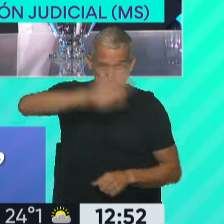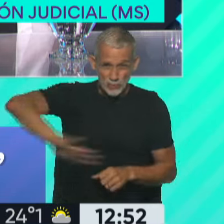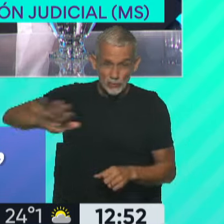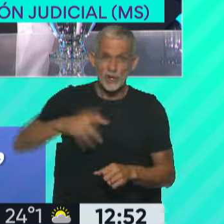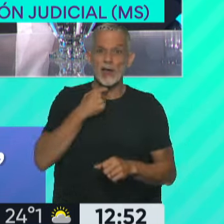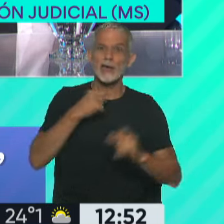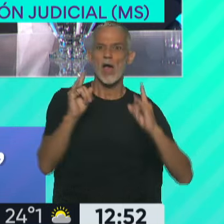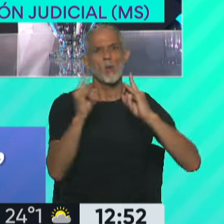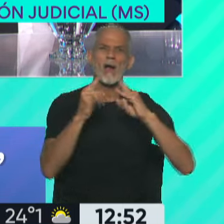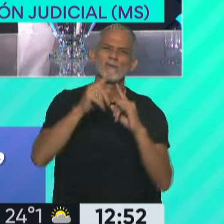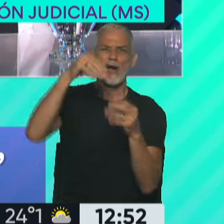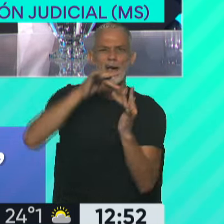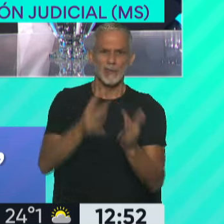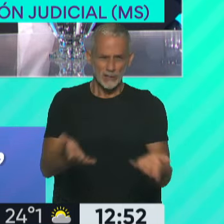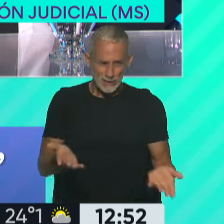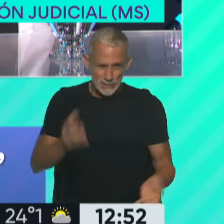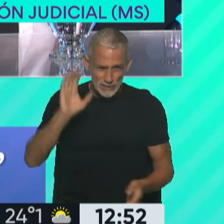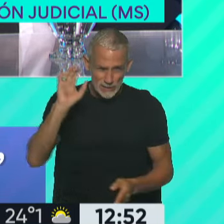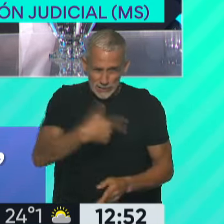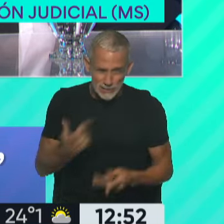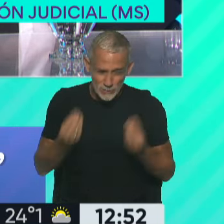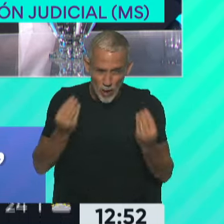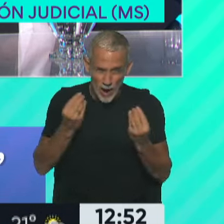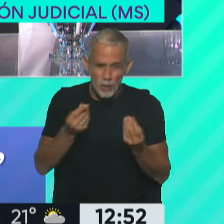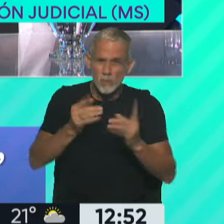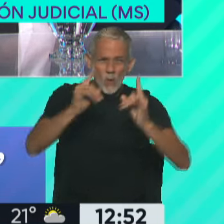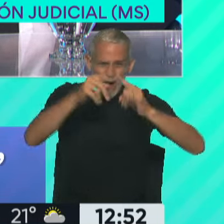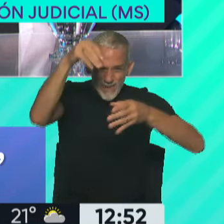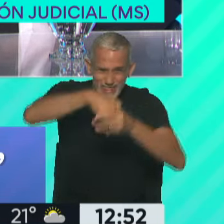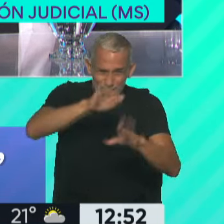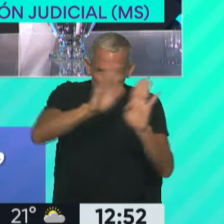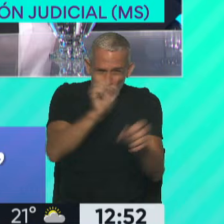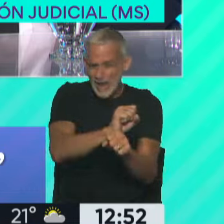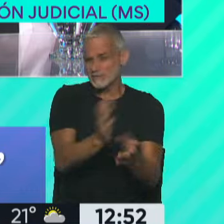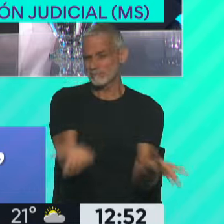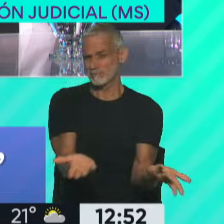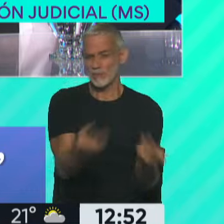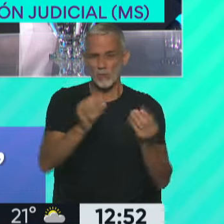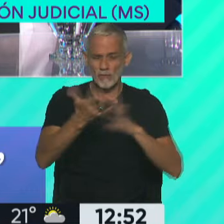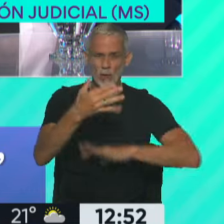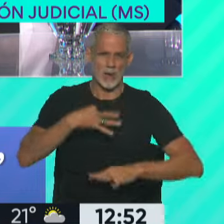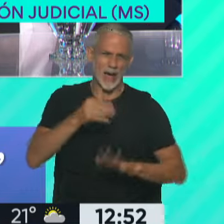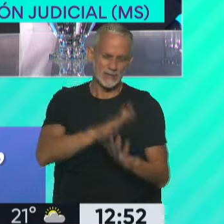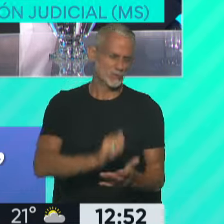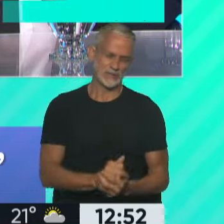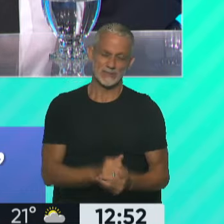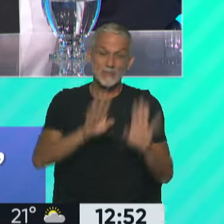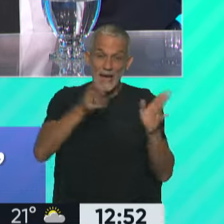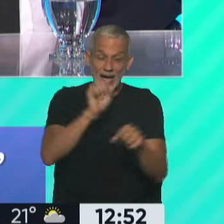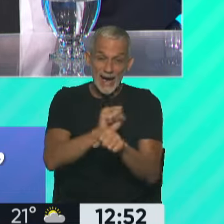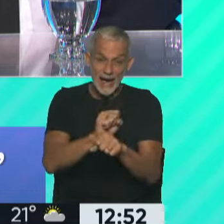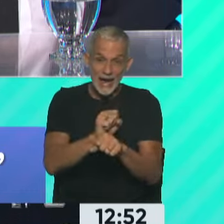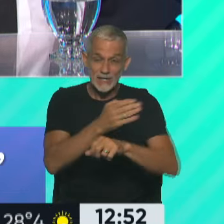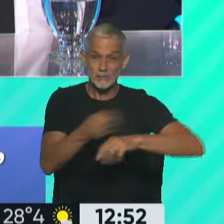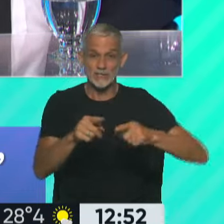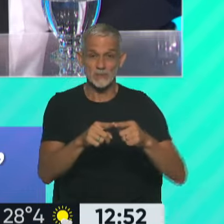ponerle wifi. O sea, realmente un disparate, un desconocimiento supino de lo que es la realidad penitenciaria. La cárcel no puede ser